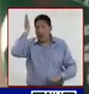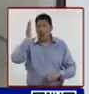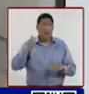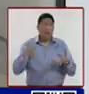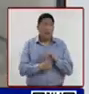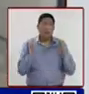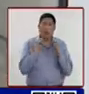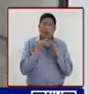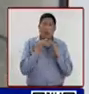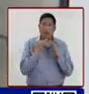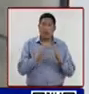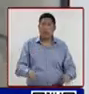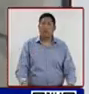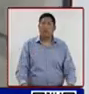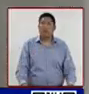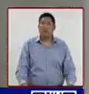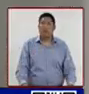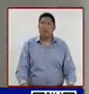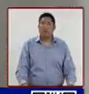estamos diagnosticados.